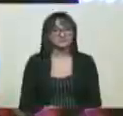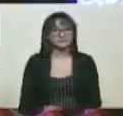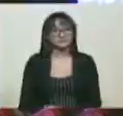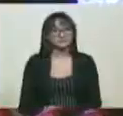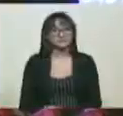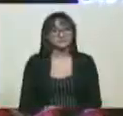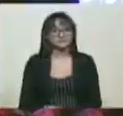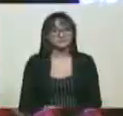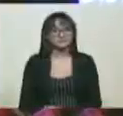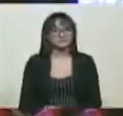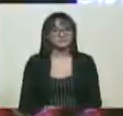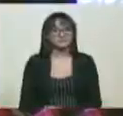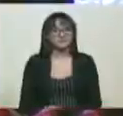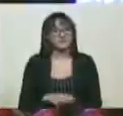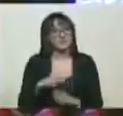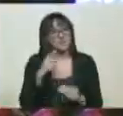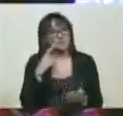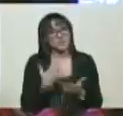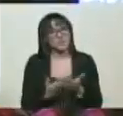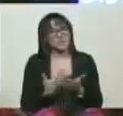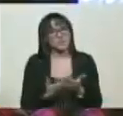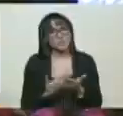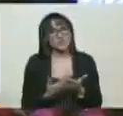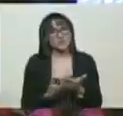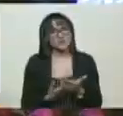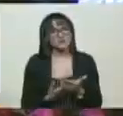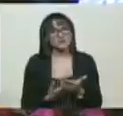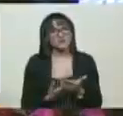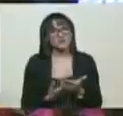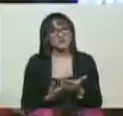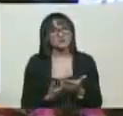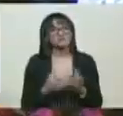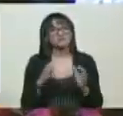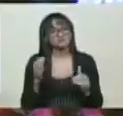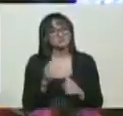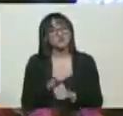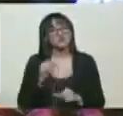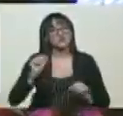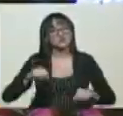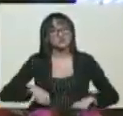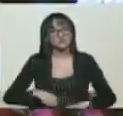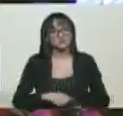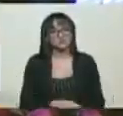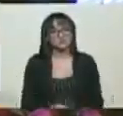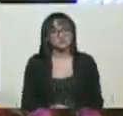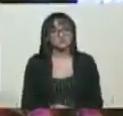Todo lo que nosotros nos proponemos, lo logramos.